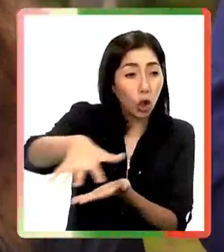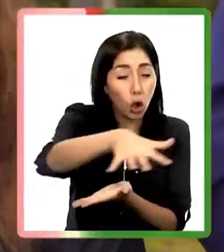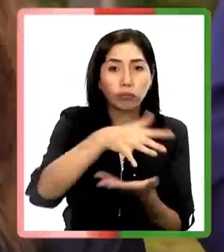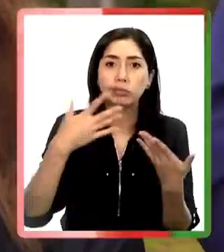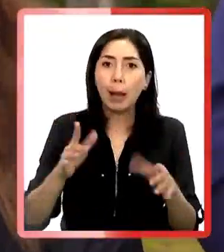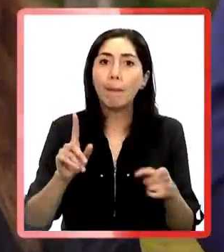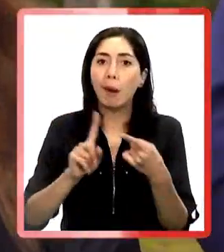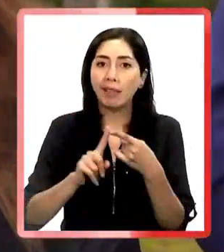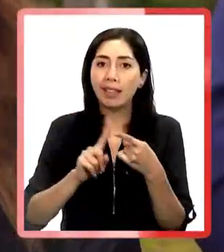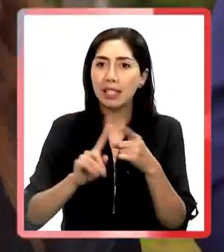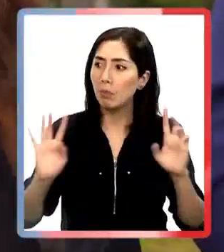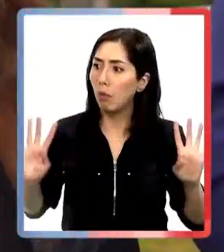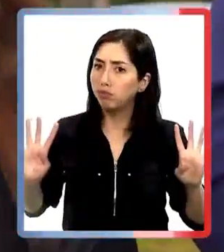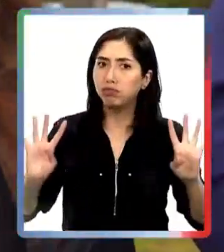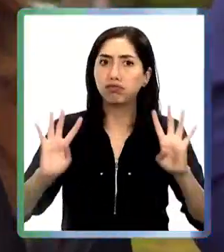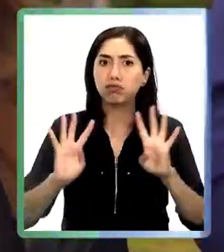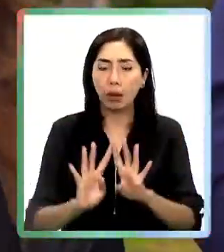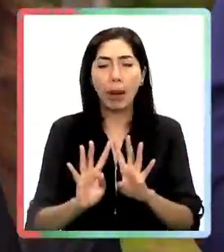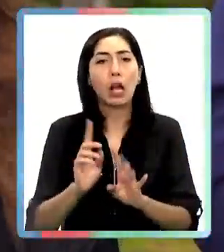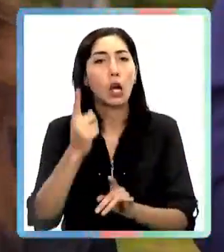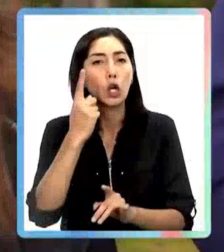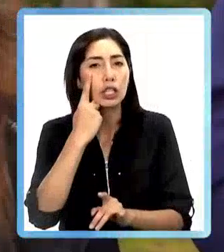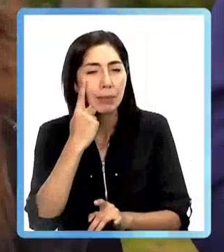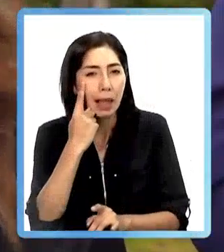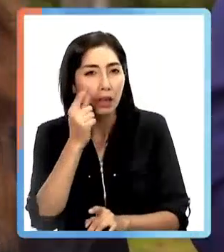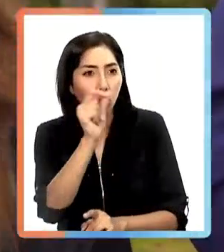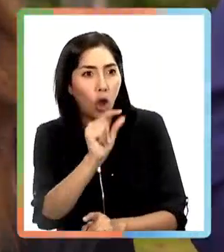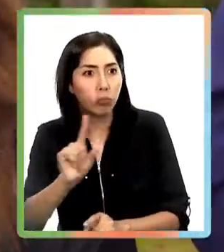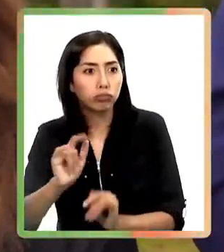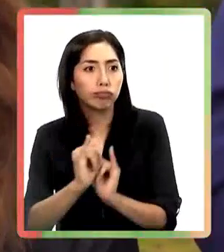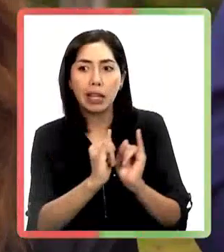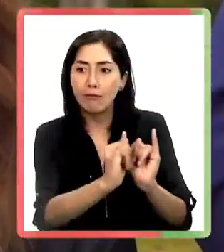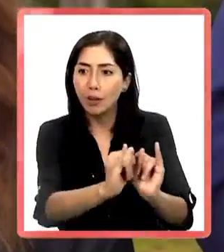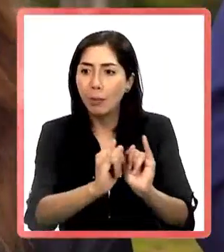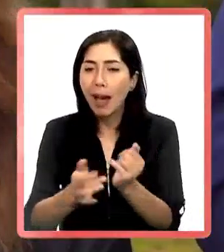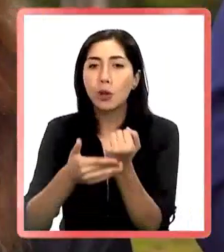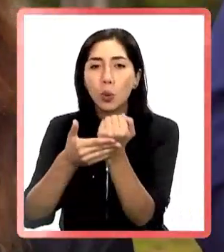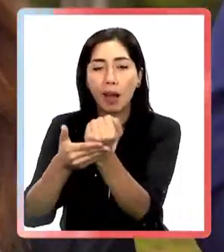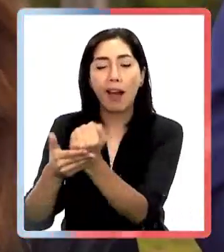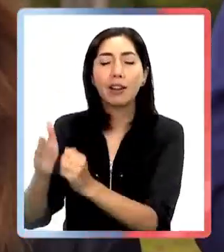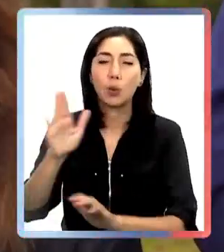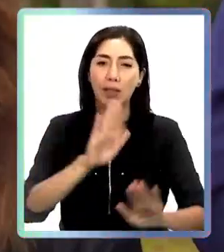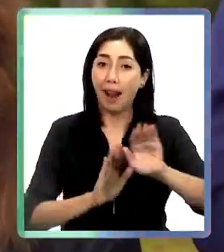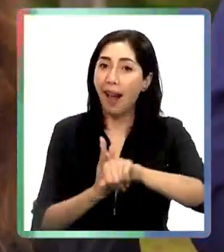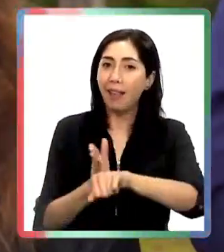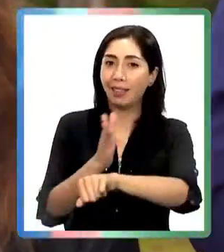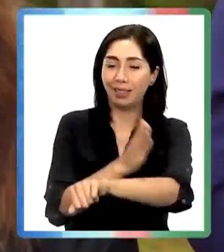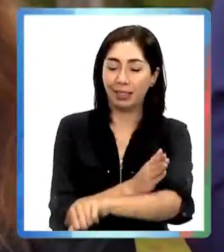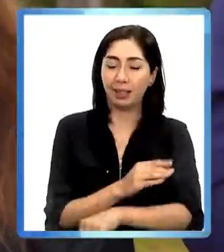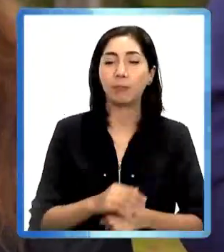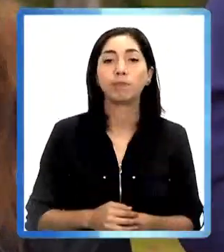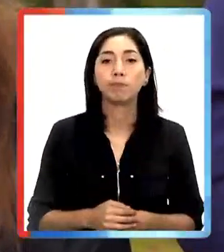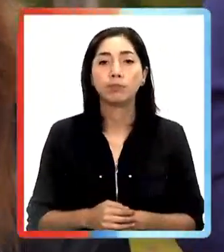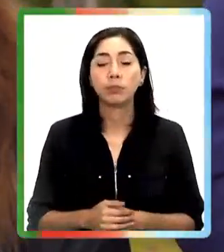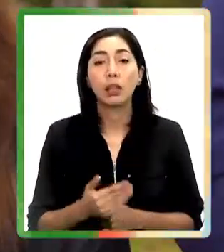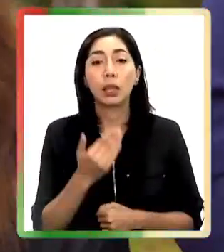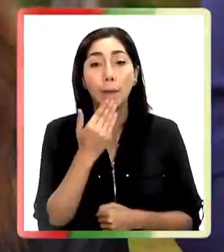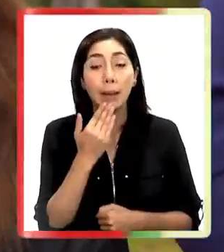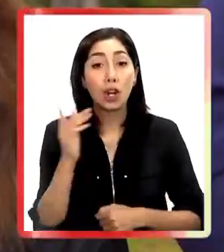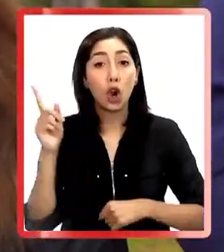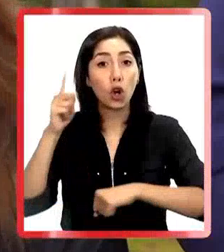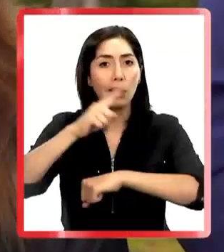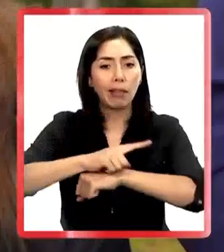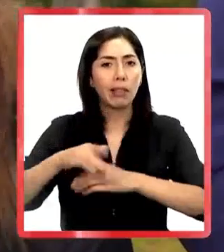participó activamente para tomar conocimiento y ayudarnos en esta prevención hacia nuestra comunidad. Y luego el desarrollo de